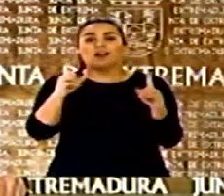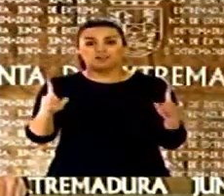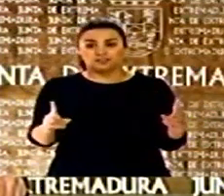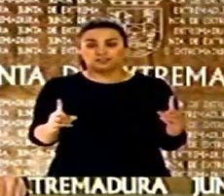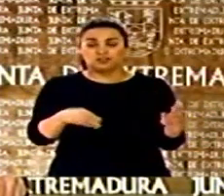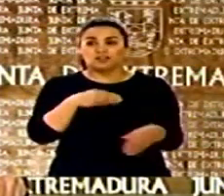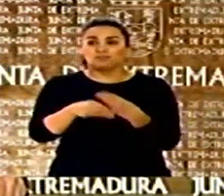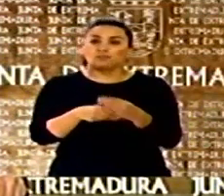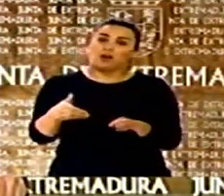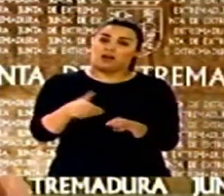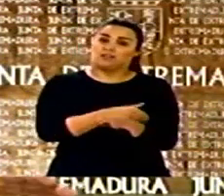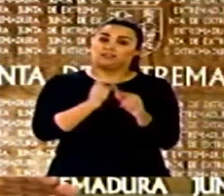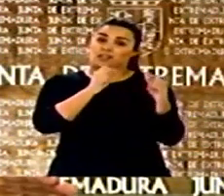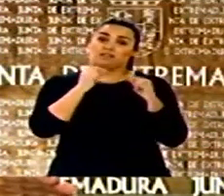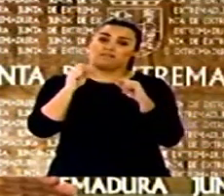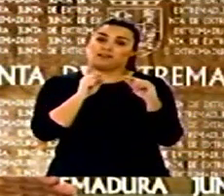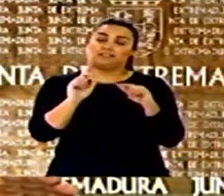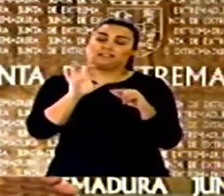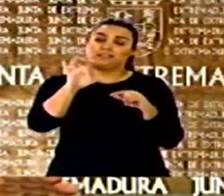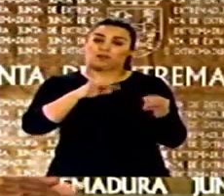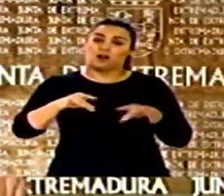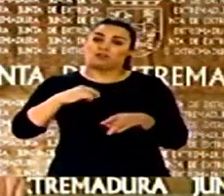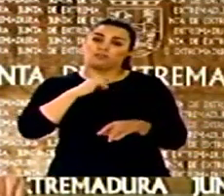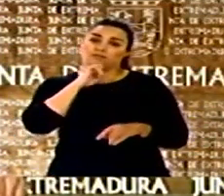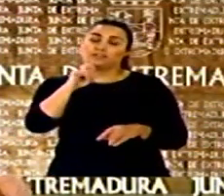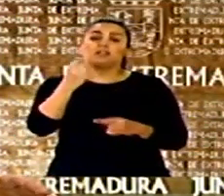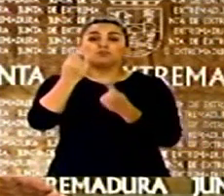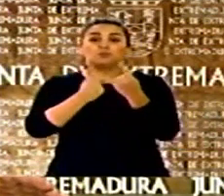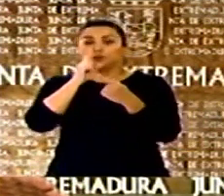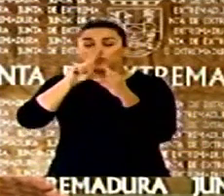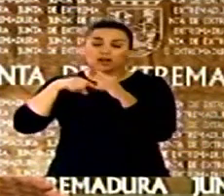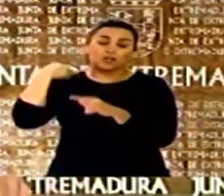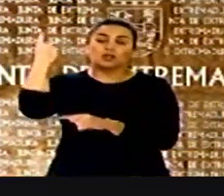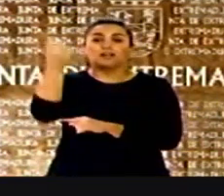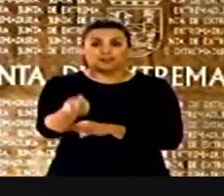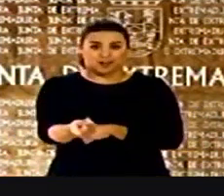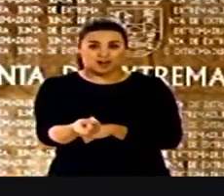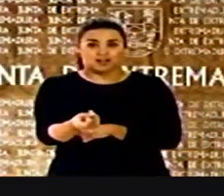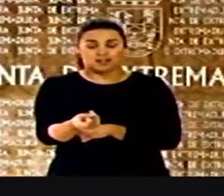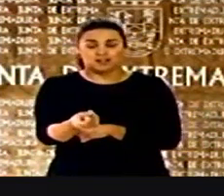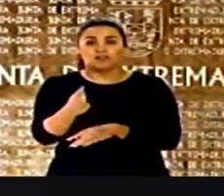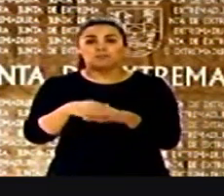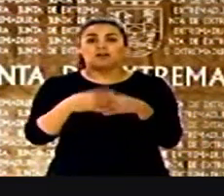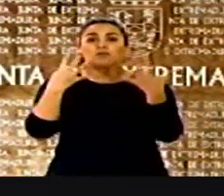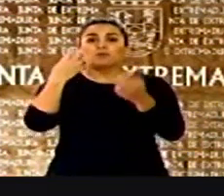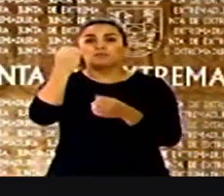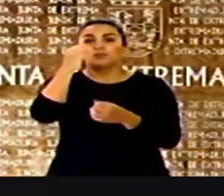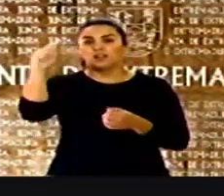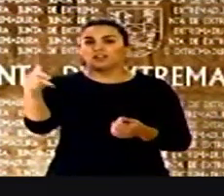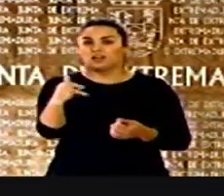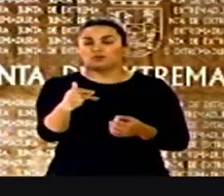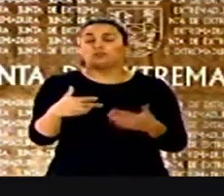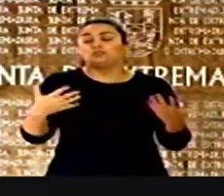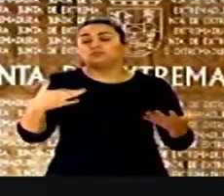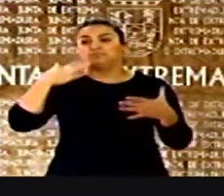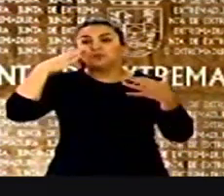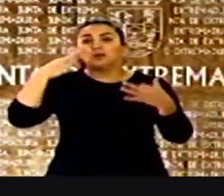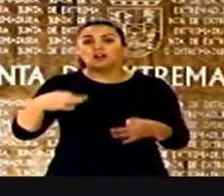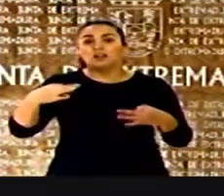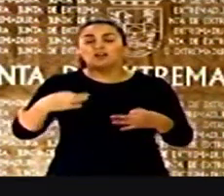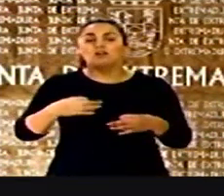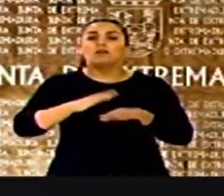Y hay un dato clave en seguros agrarios que marca la firme voluntad de este Gobierno, y ha sido el crecimiento de los seguros agrarios. Hemos pasado de 4 millones a